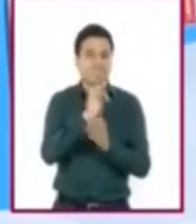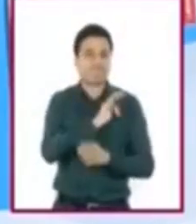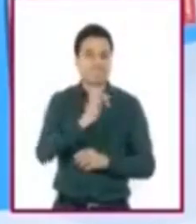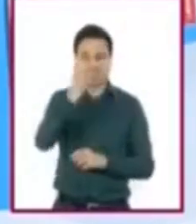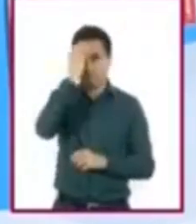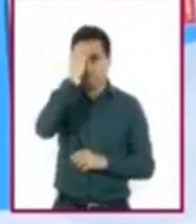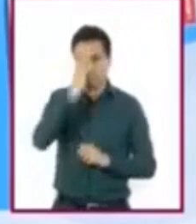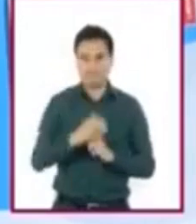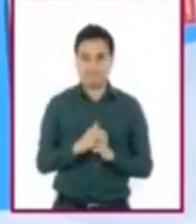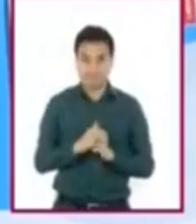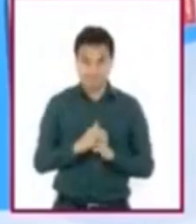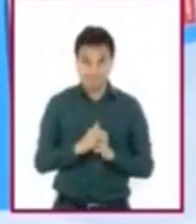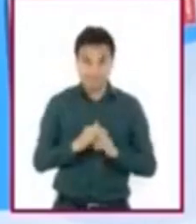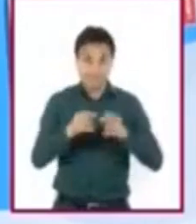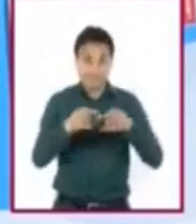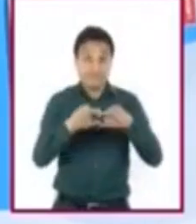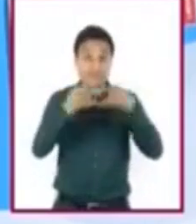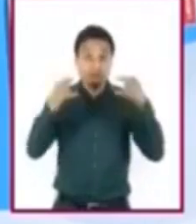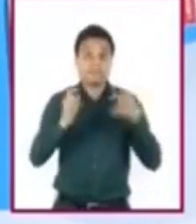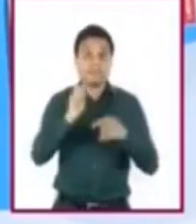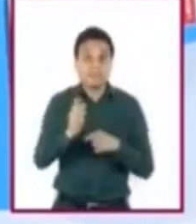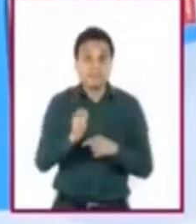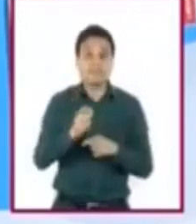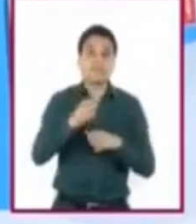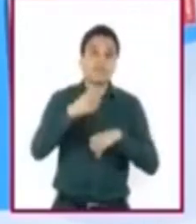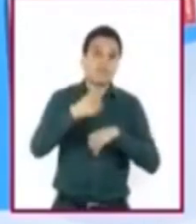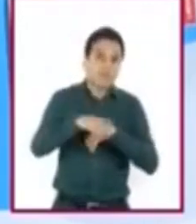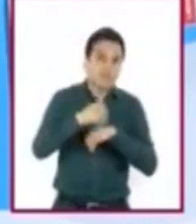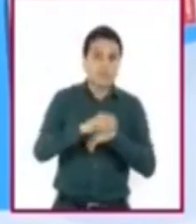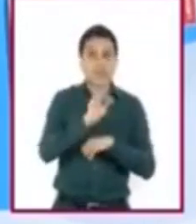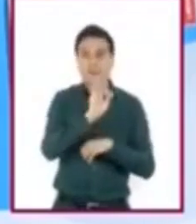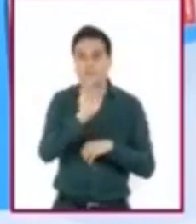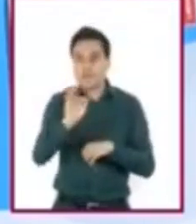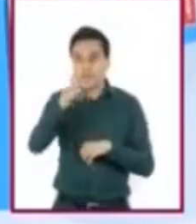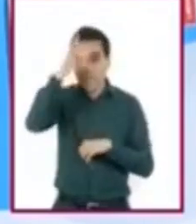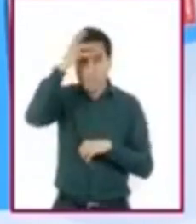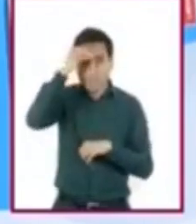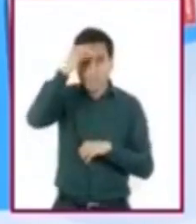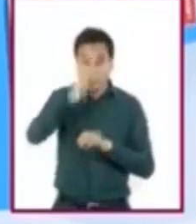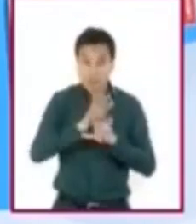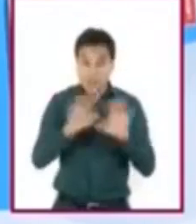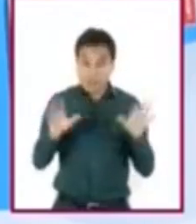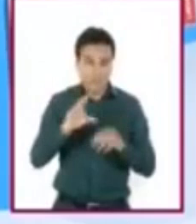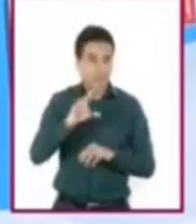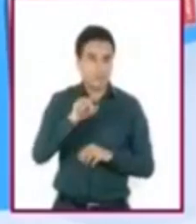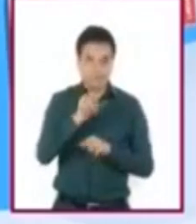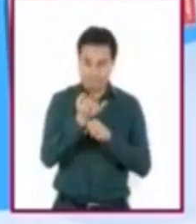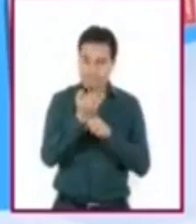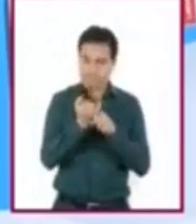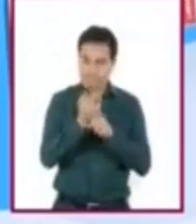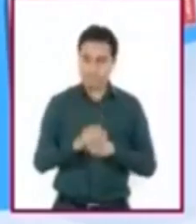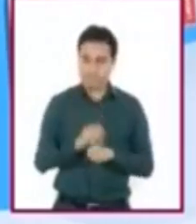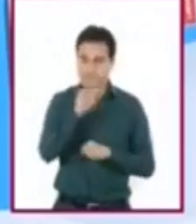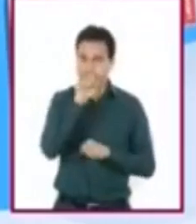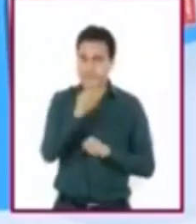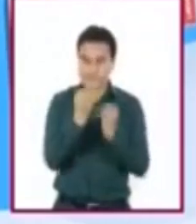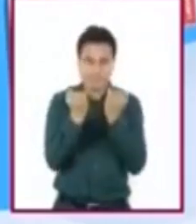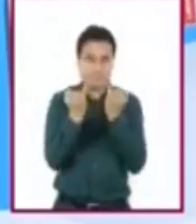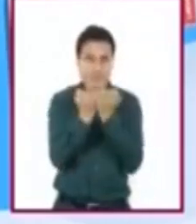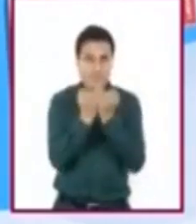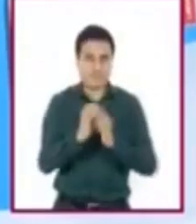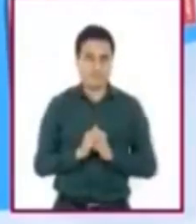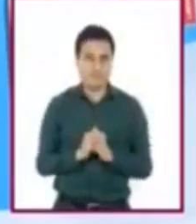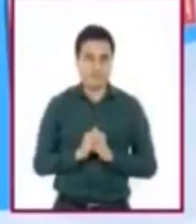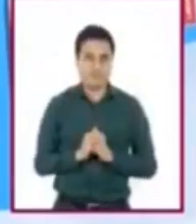allá de aprender fechas y lugares. Otra cosa que deben de estar muy conscientes es que las versiones con las